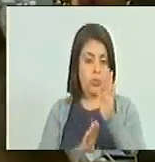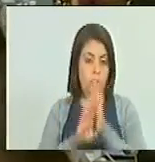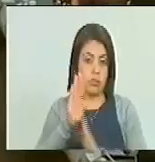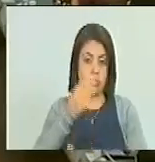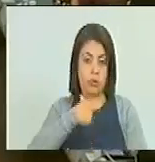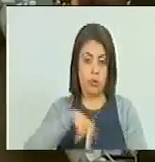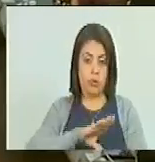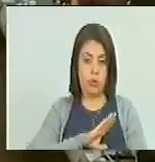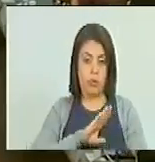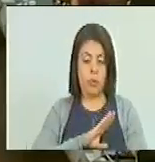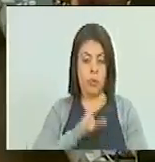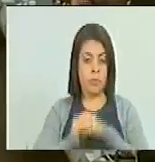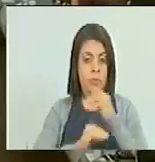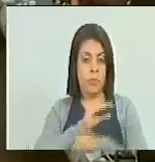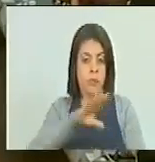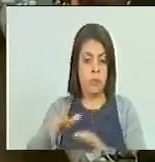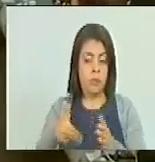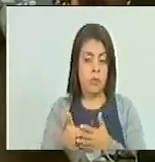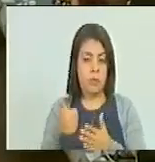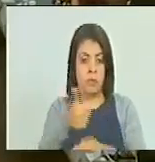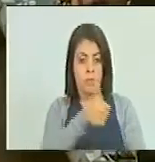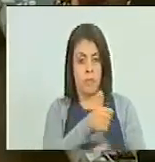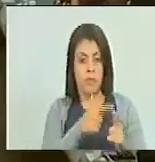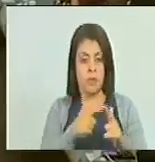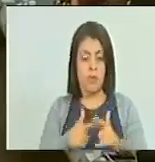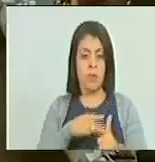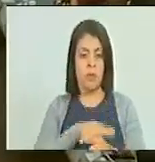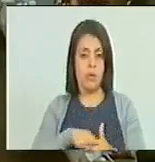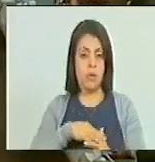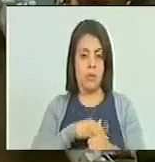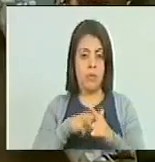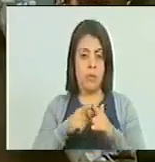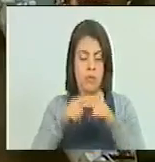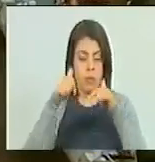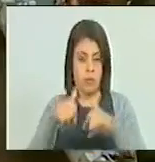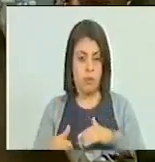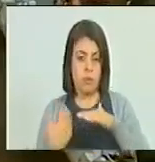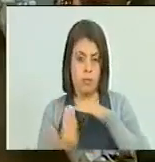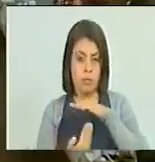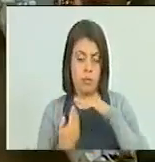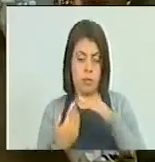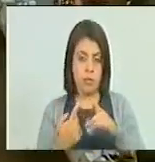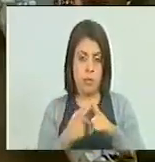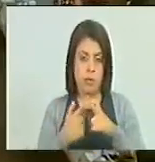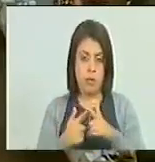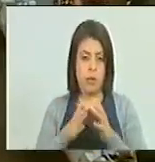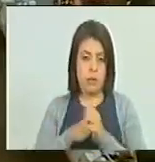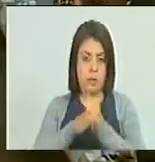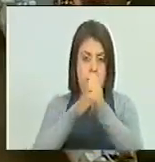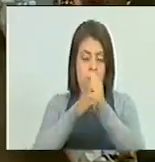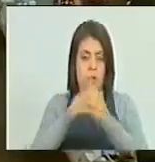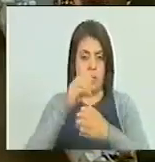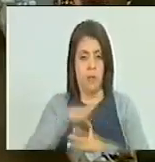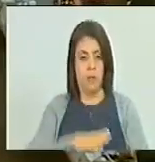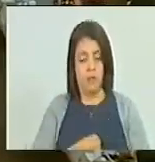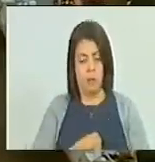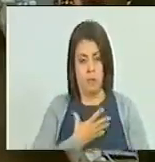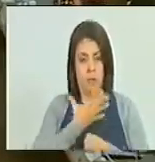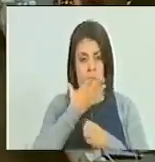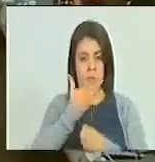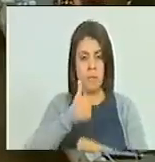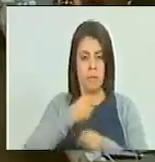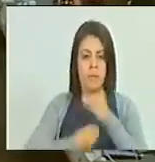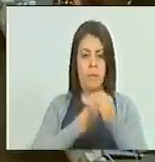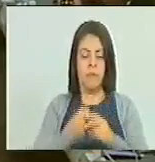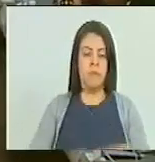nos pertenece. Lo construimos entre todos. Y cada uno de los misioneros y misioneras que están en esas bases son constructores de la esperanza. La esperanza, que no es otra